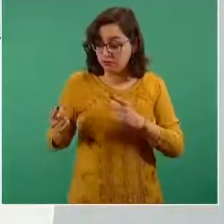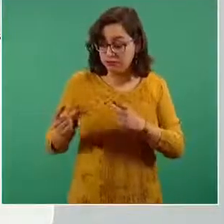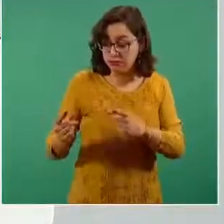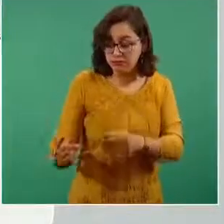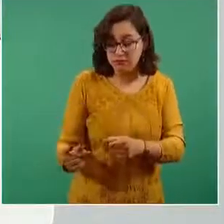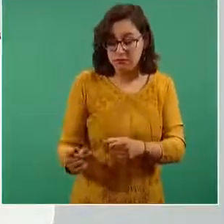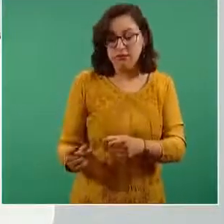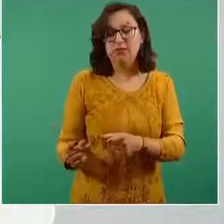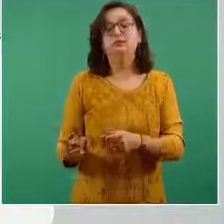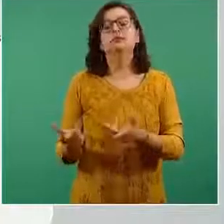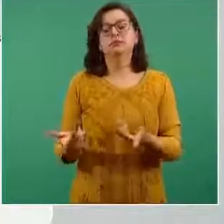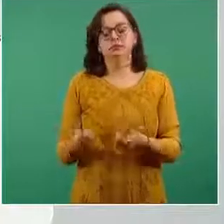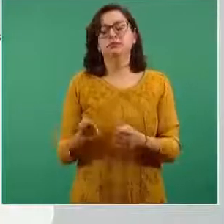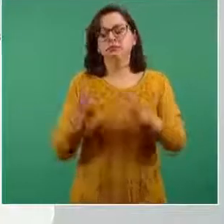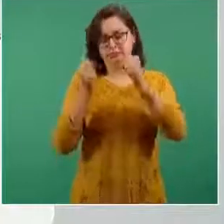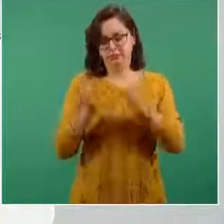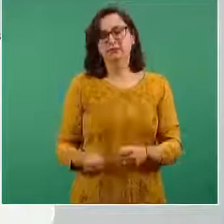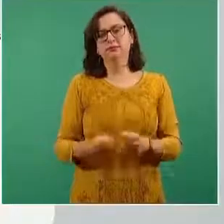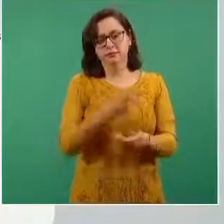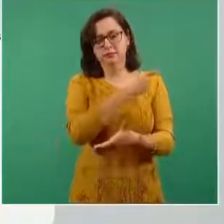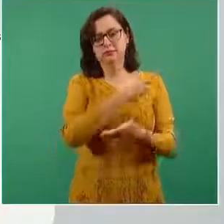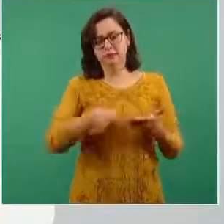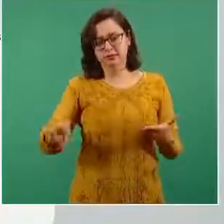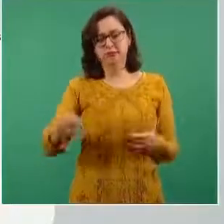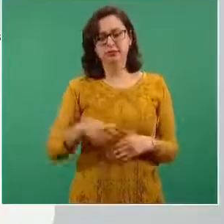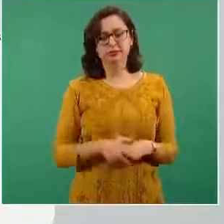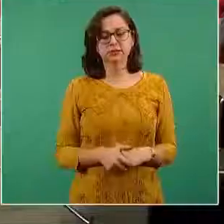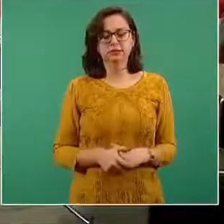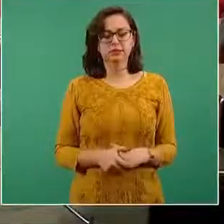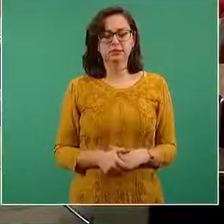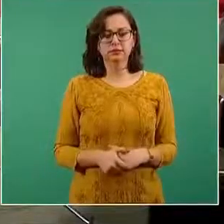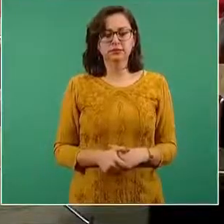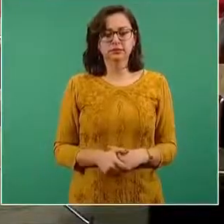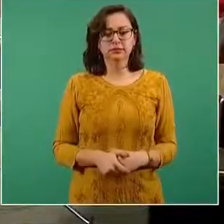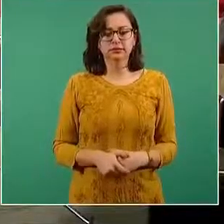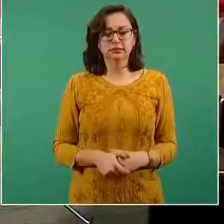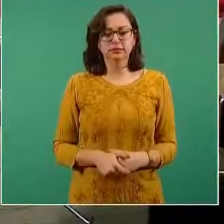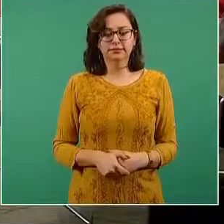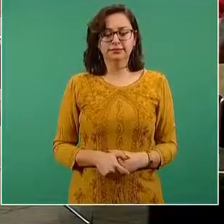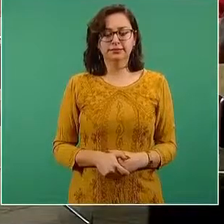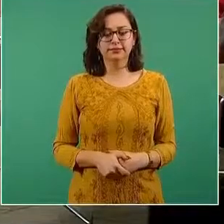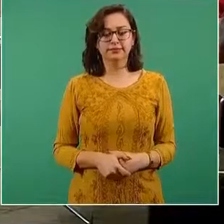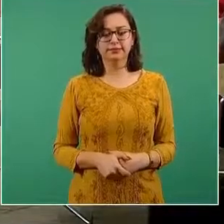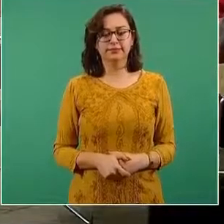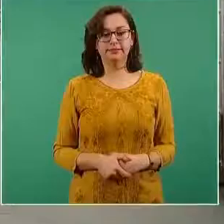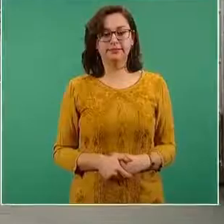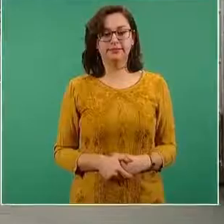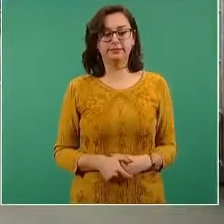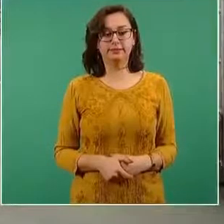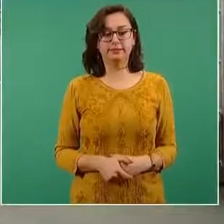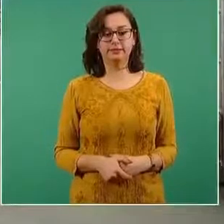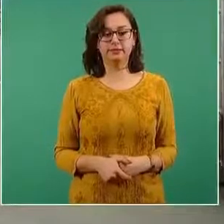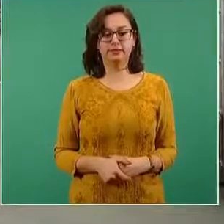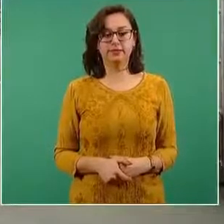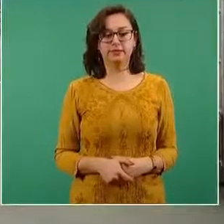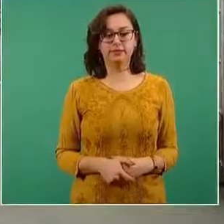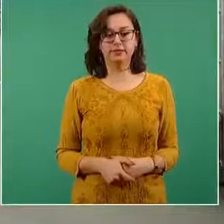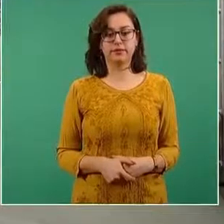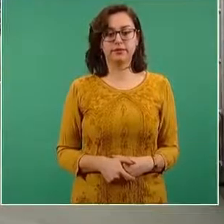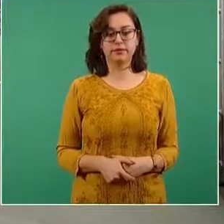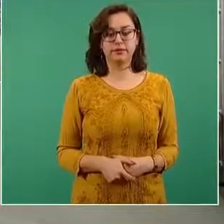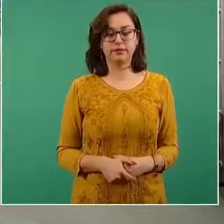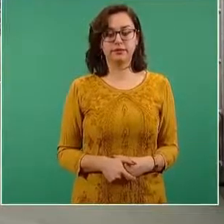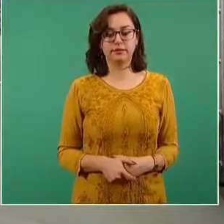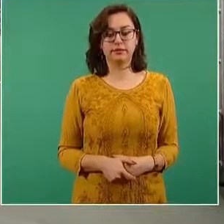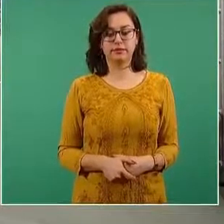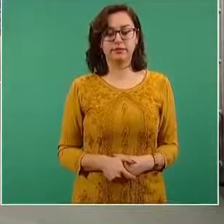estrategia nacional, de seguro y será considerada en el país para su adquisición. Sí, muy bien. Por favor.